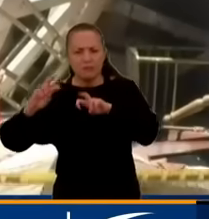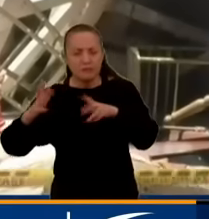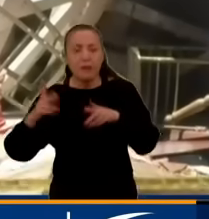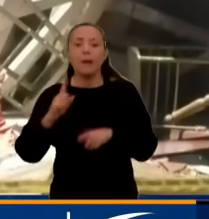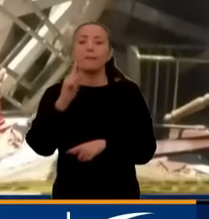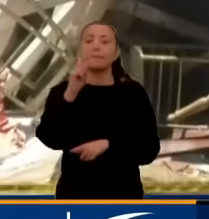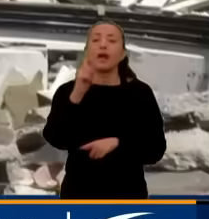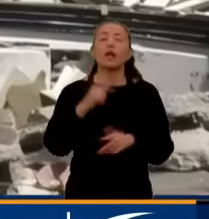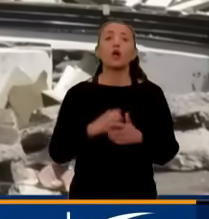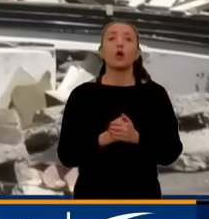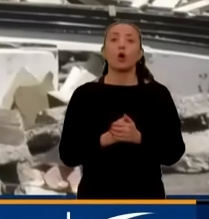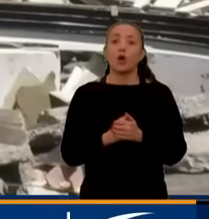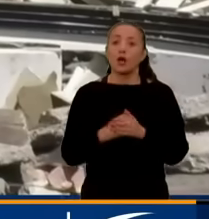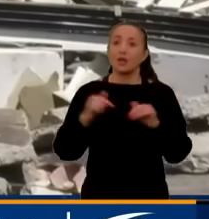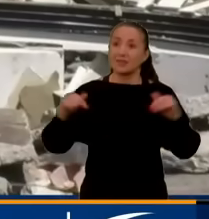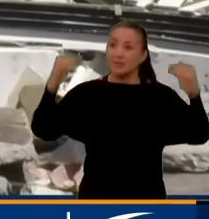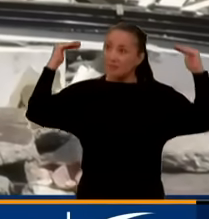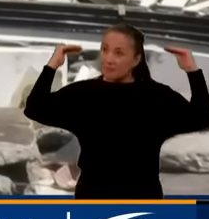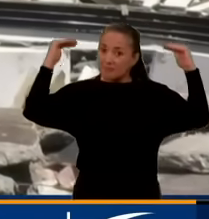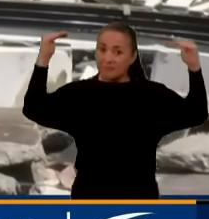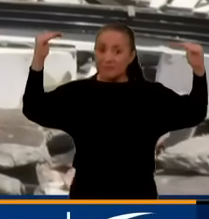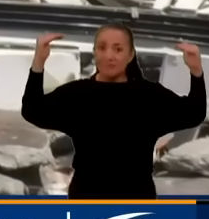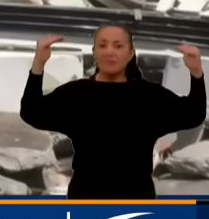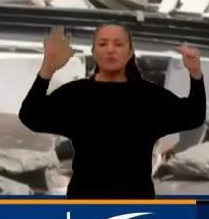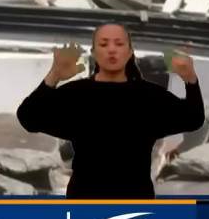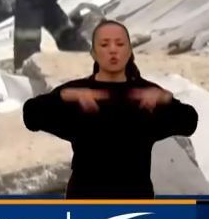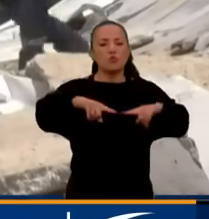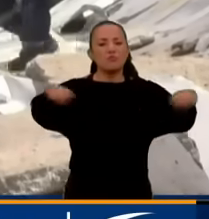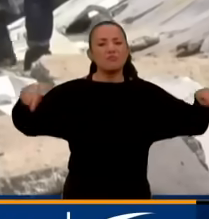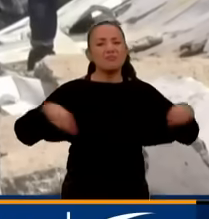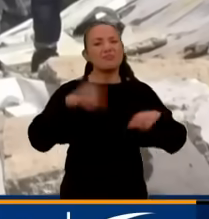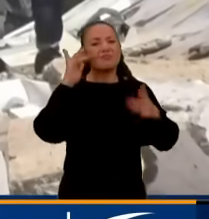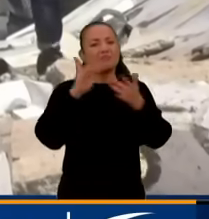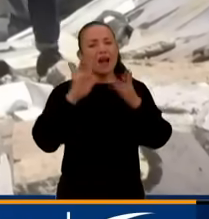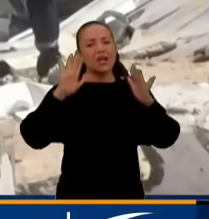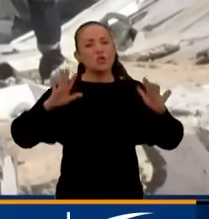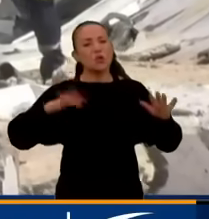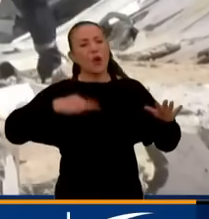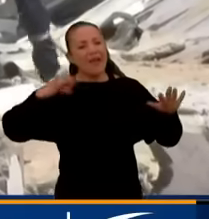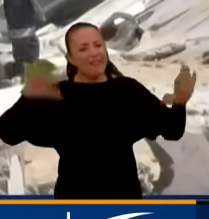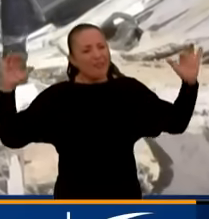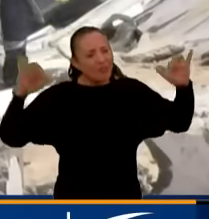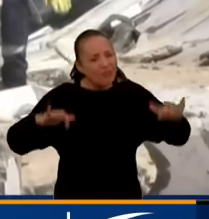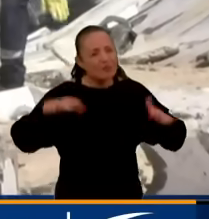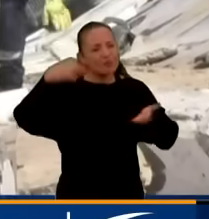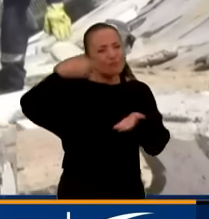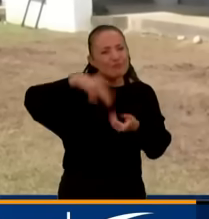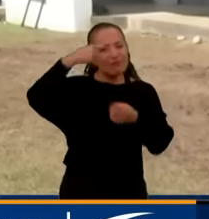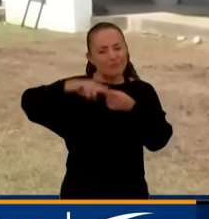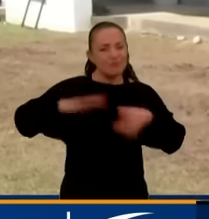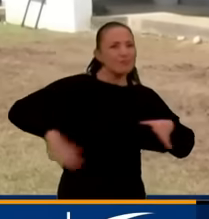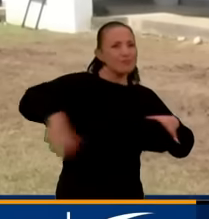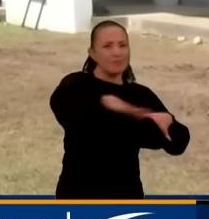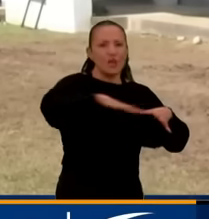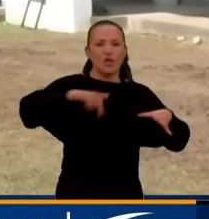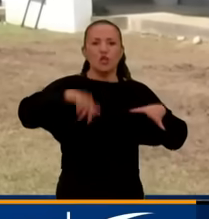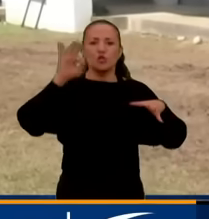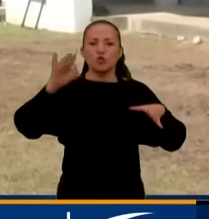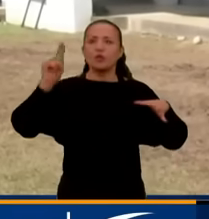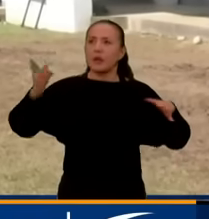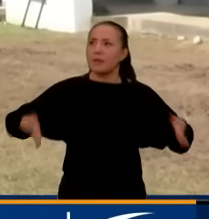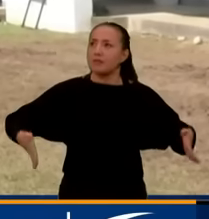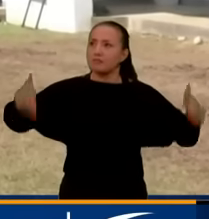cierto es que el techo de un salón de eventos se desplomó, así como varias de las paredes de